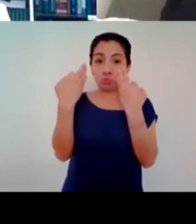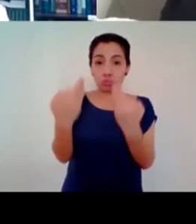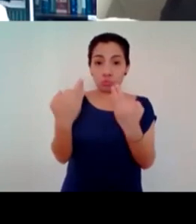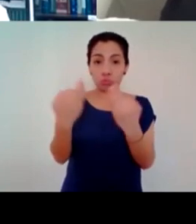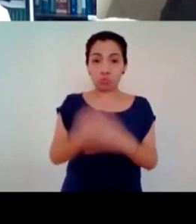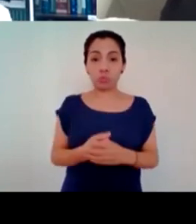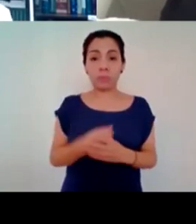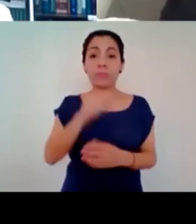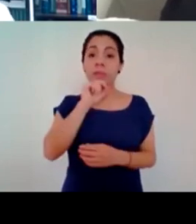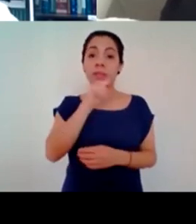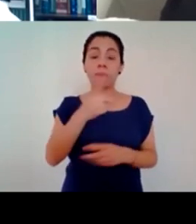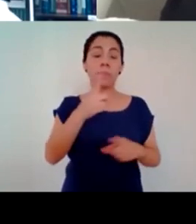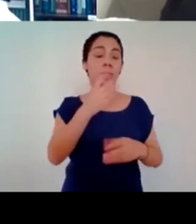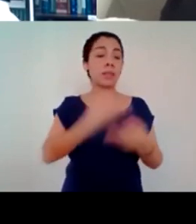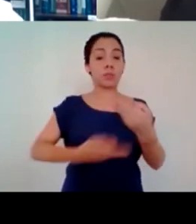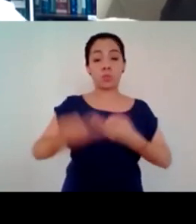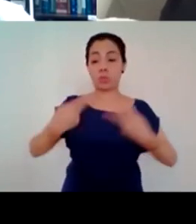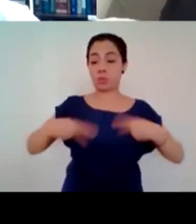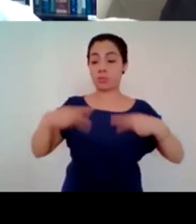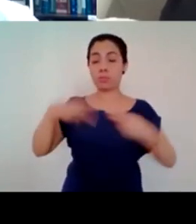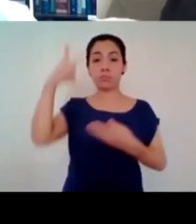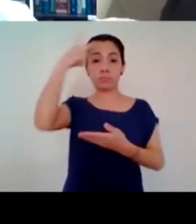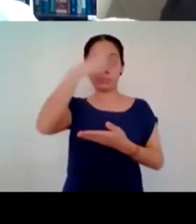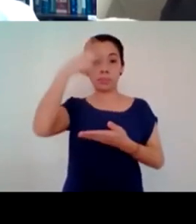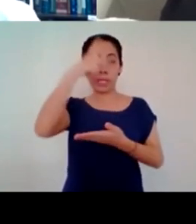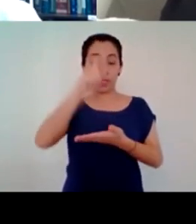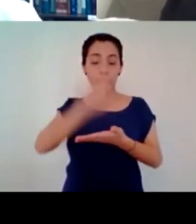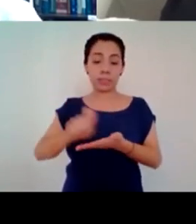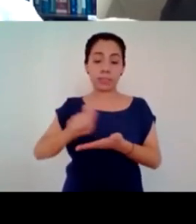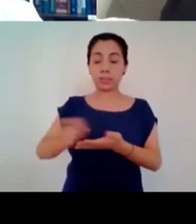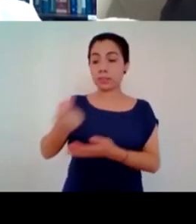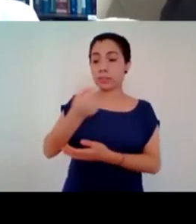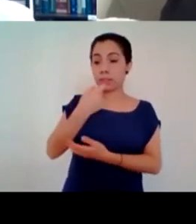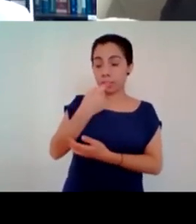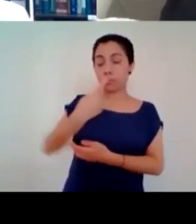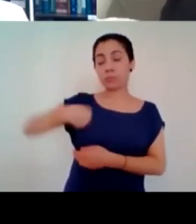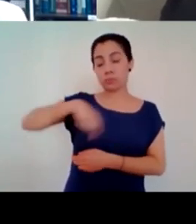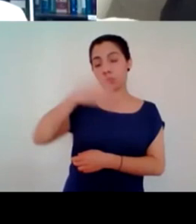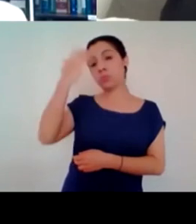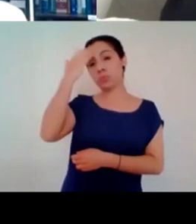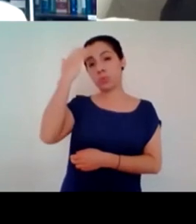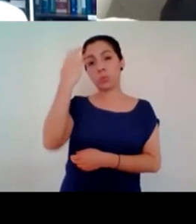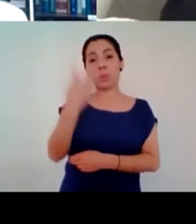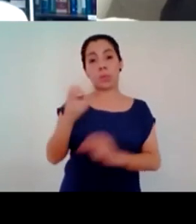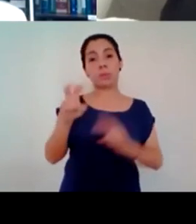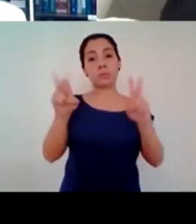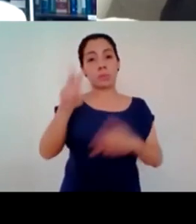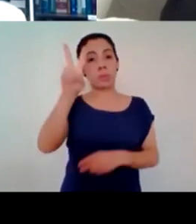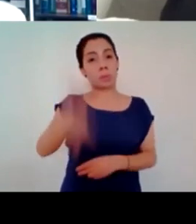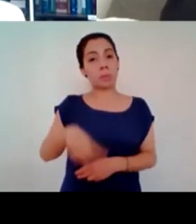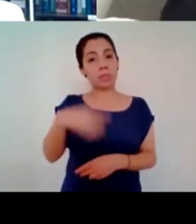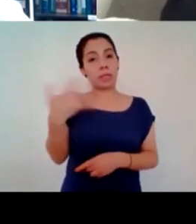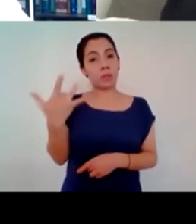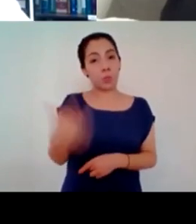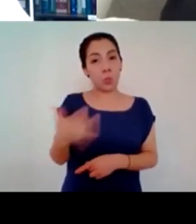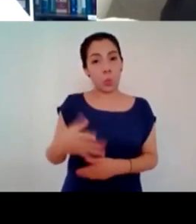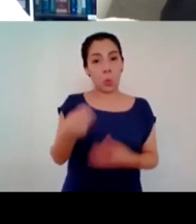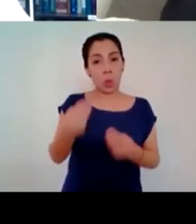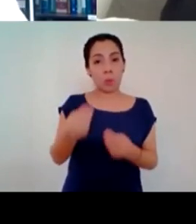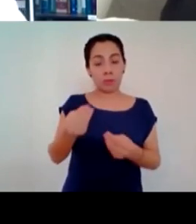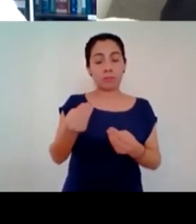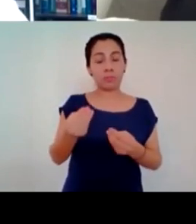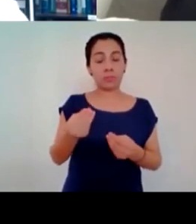psiquiatras también estamos familiarizados con estos relatos, con estas narrativas y vaya que duelen y vaya que son